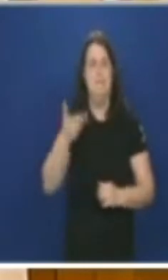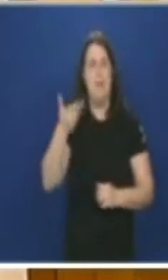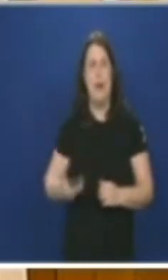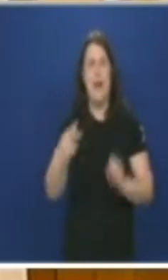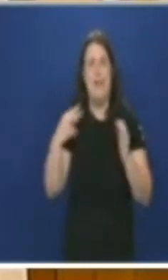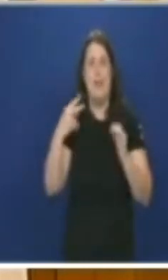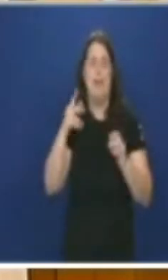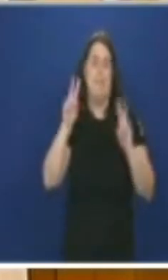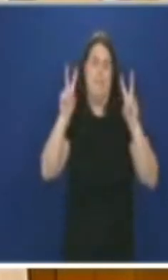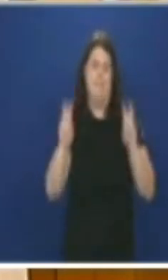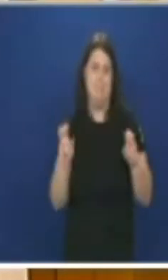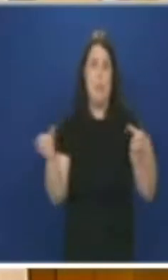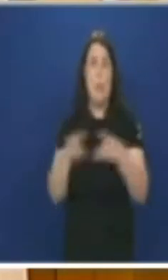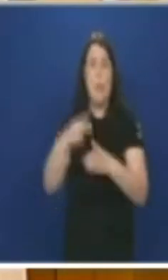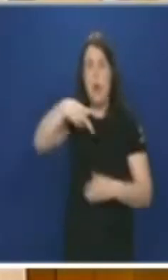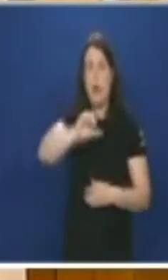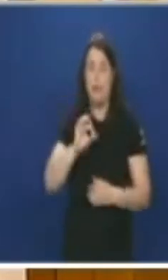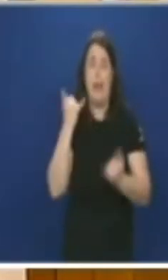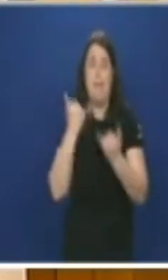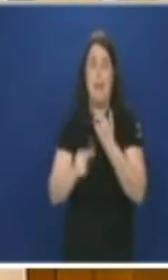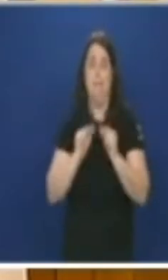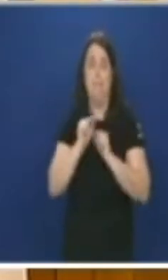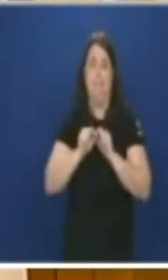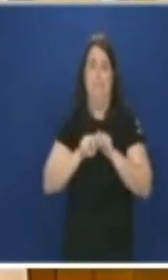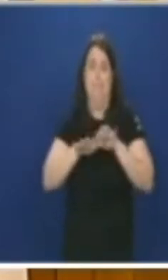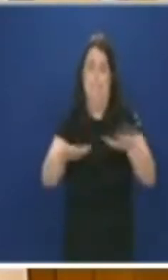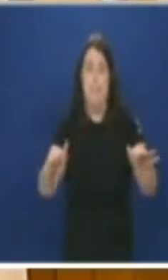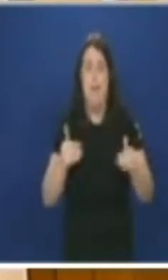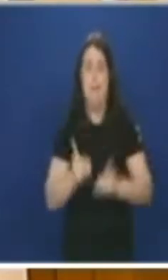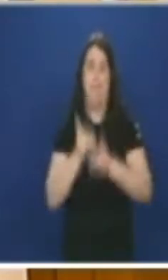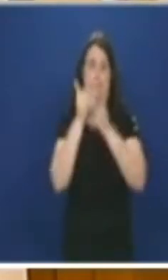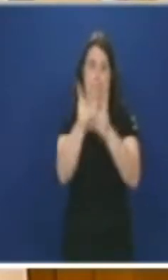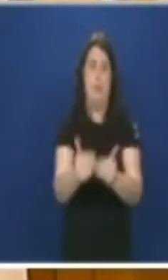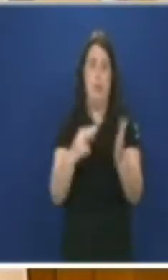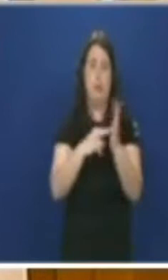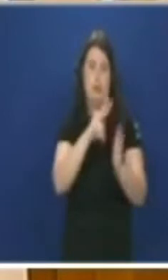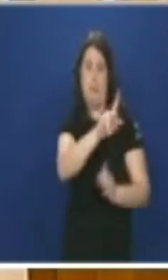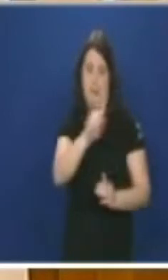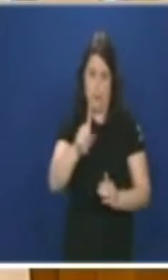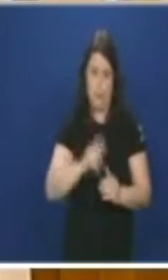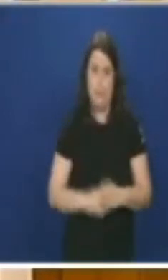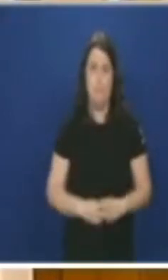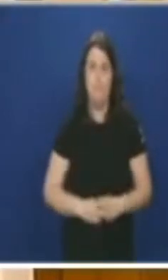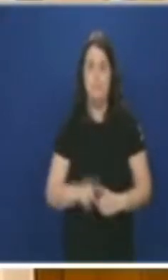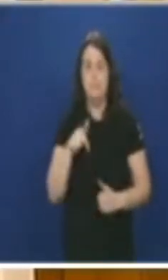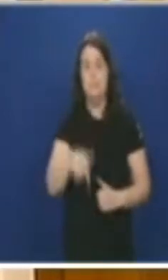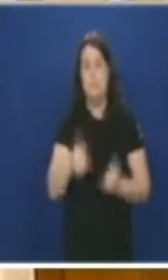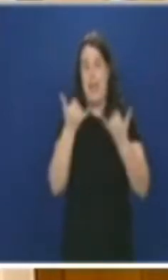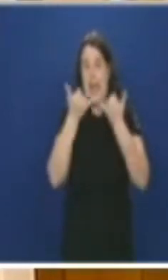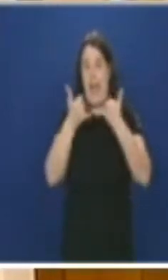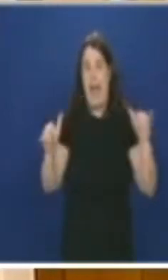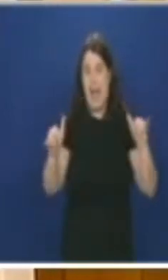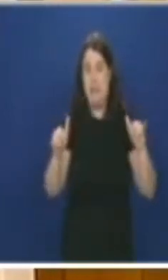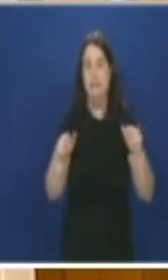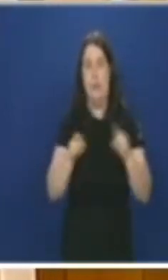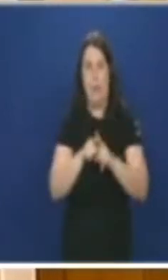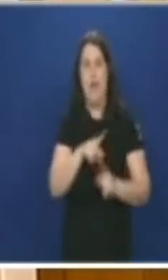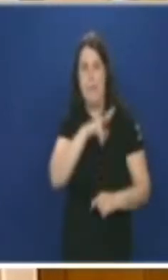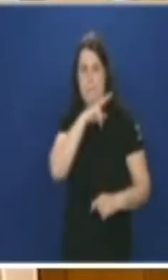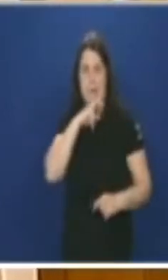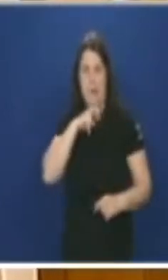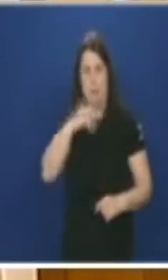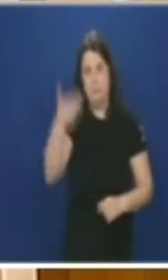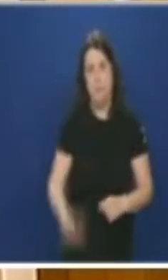deslucilo, pero moi acertadamente prorrogouse o 2021. Son actos como este de tal prazado valor os